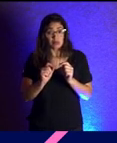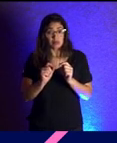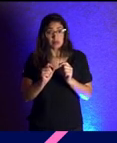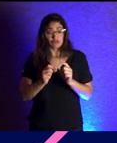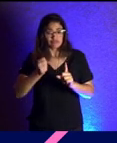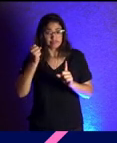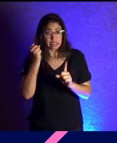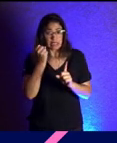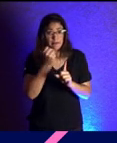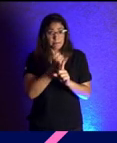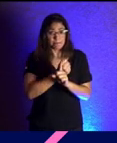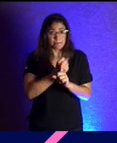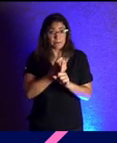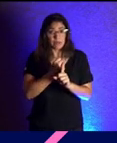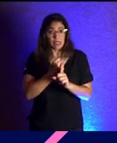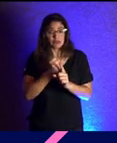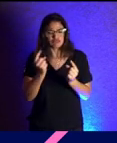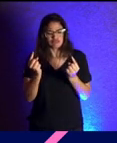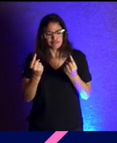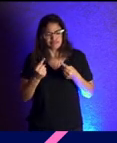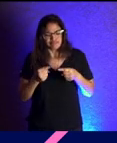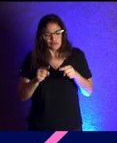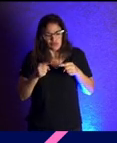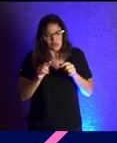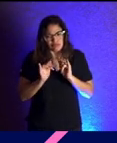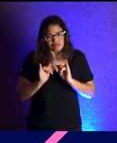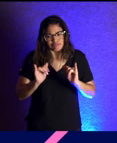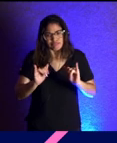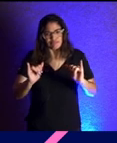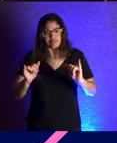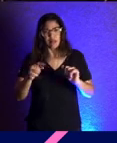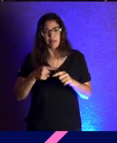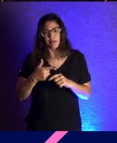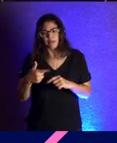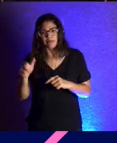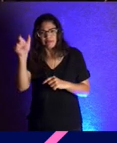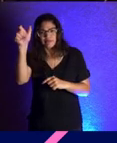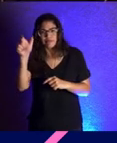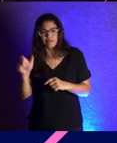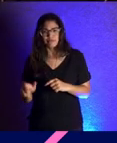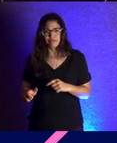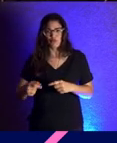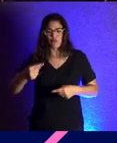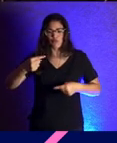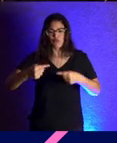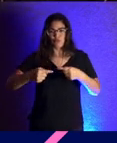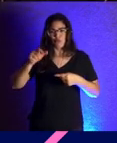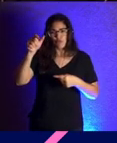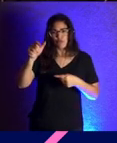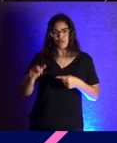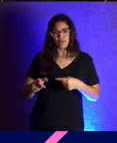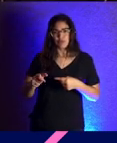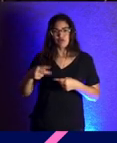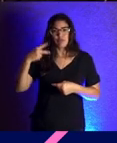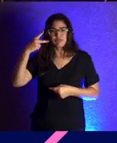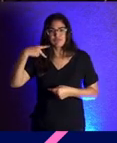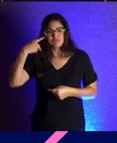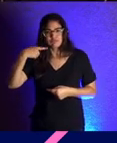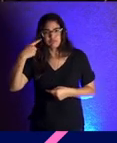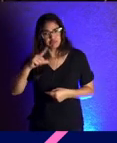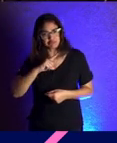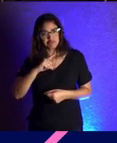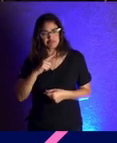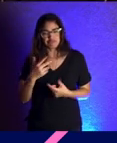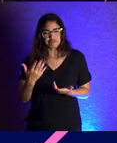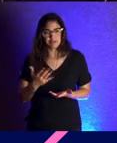a denunciar la batalla, que son de las estrategias europeas, pero por otro lado, también a veces es